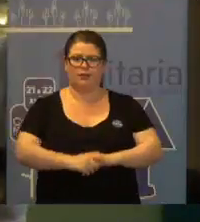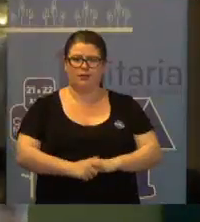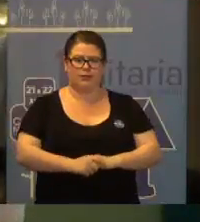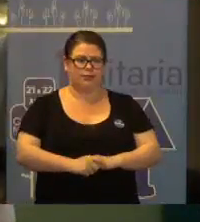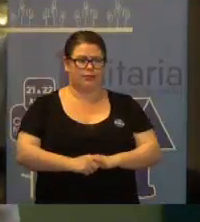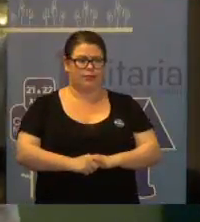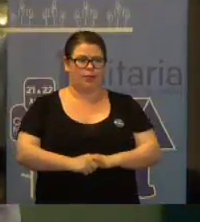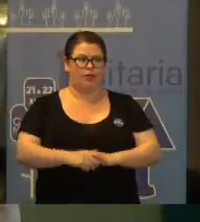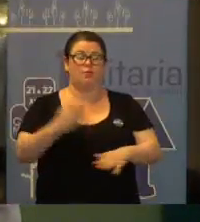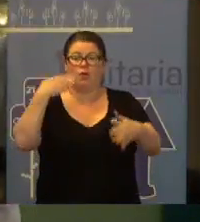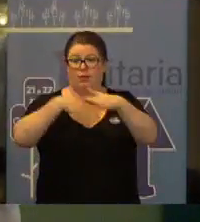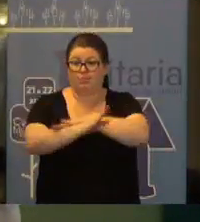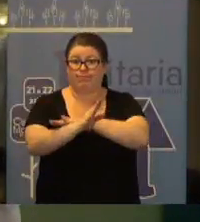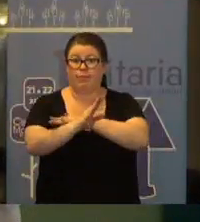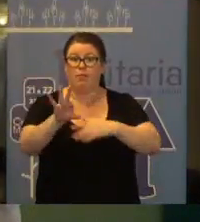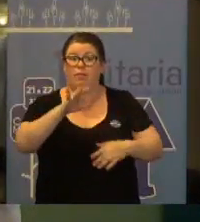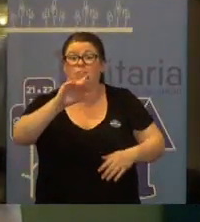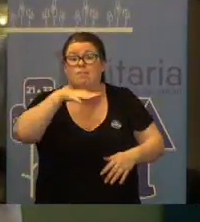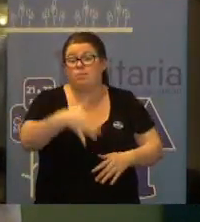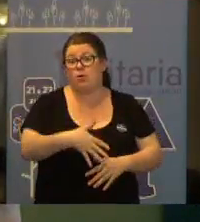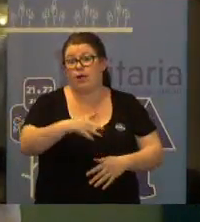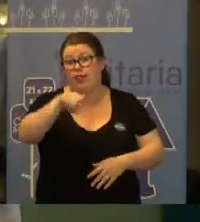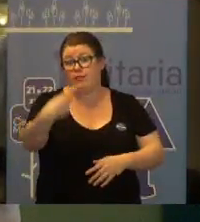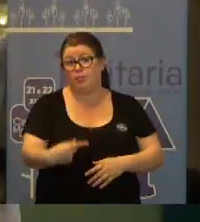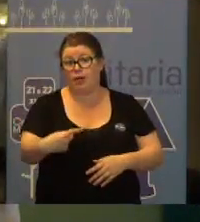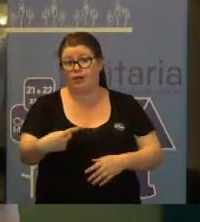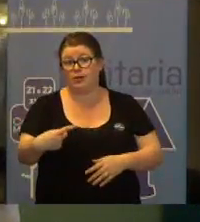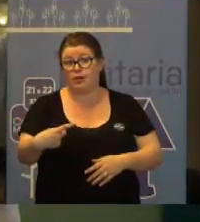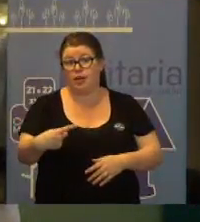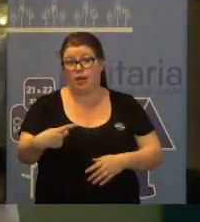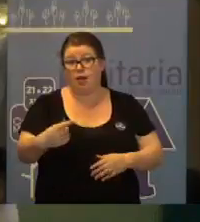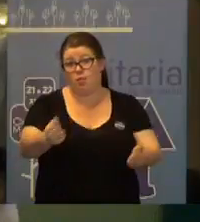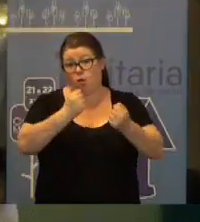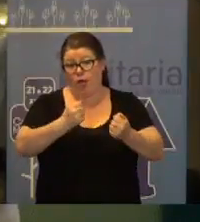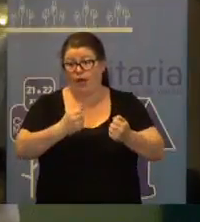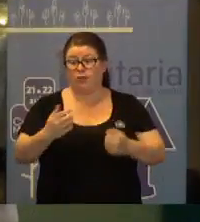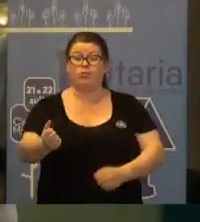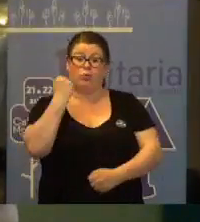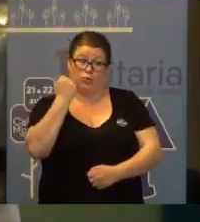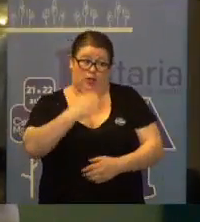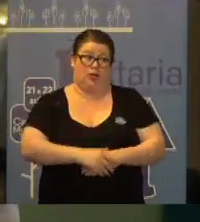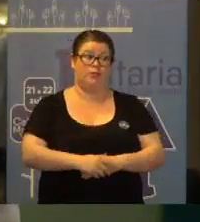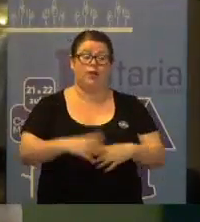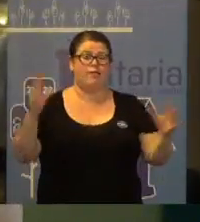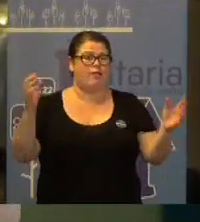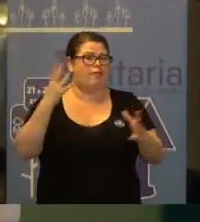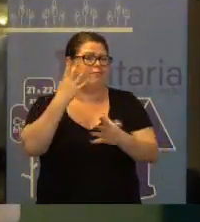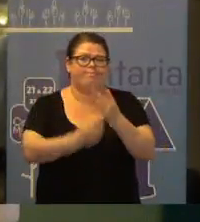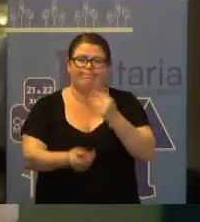aí, porque logo hai que construir a hexemonía. Esa ventana de oportunidade non é a hexemonía, non nos podemos equivocar,